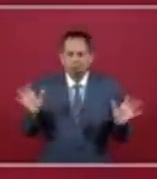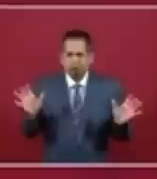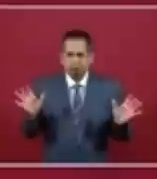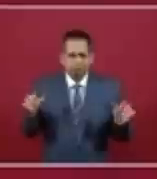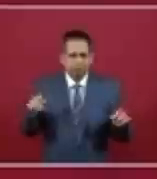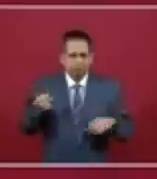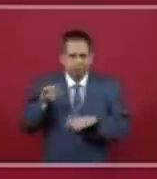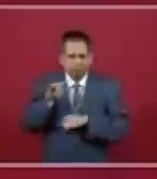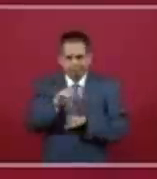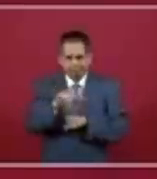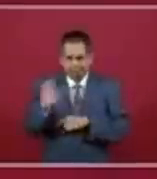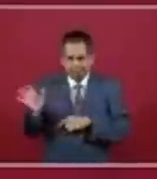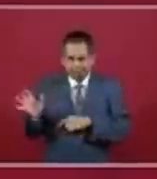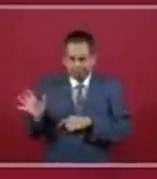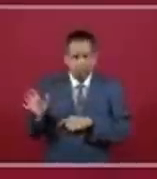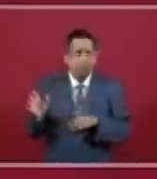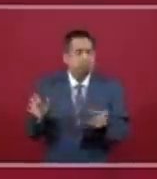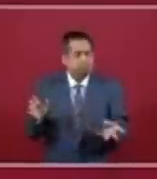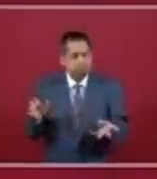de modo que